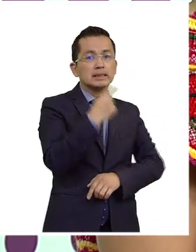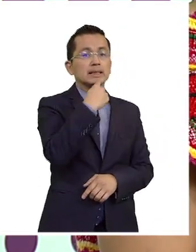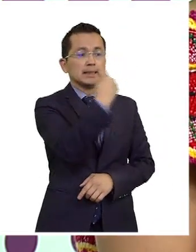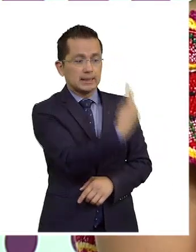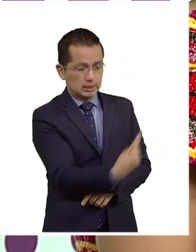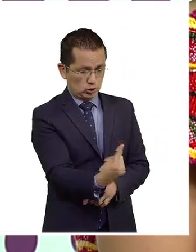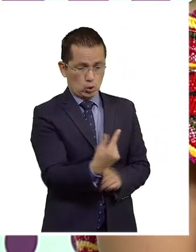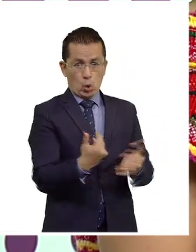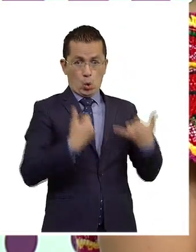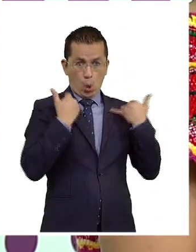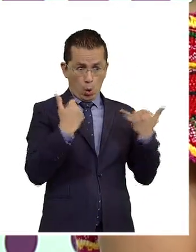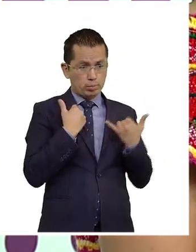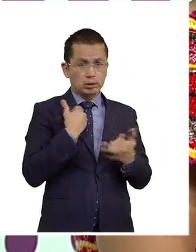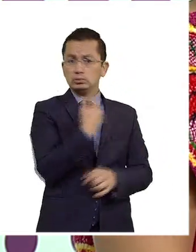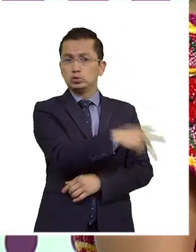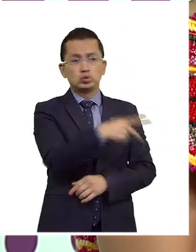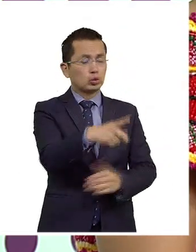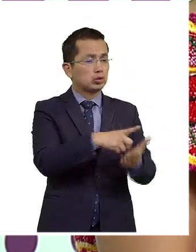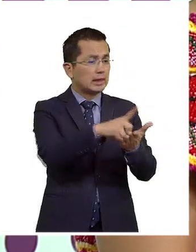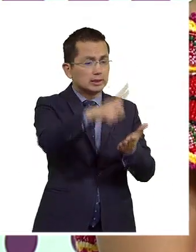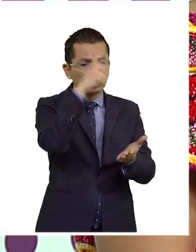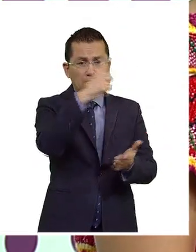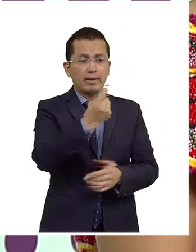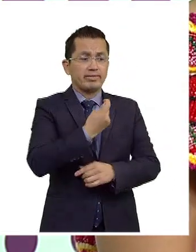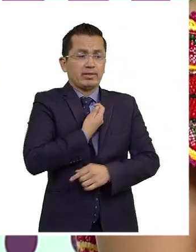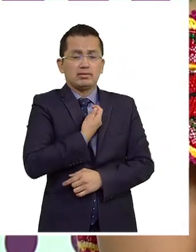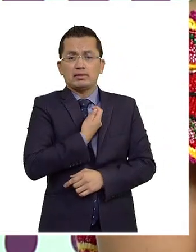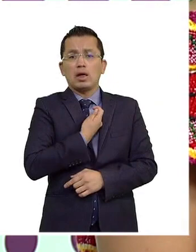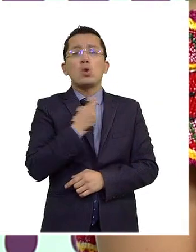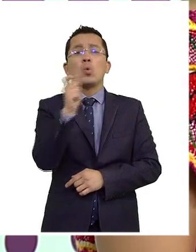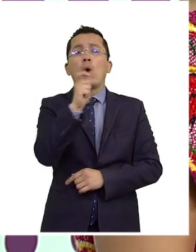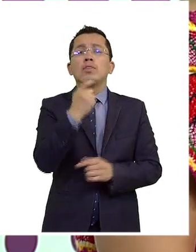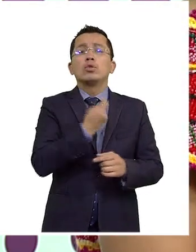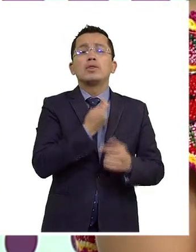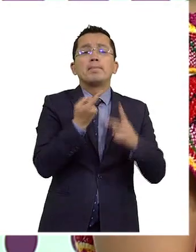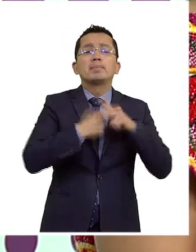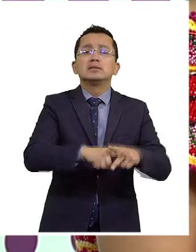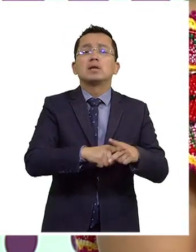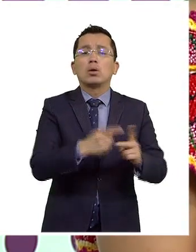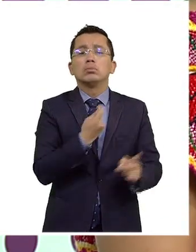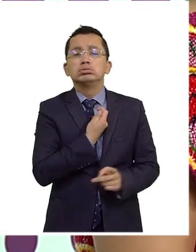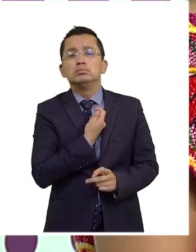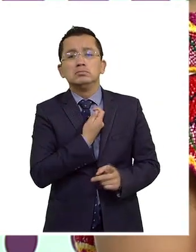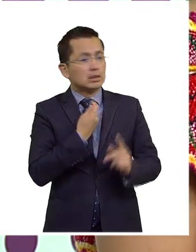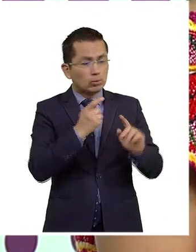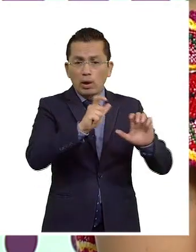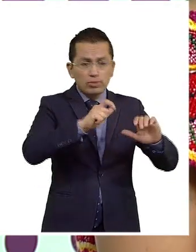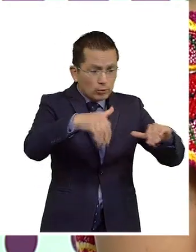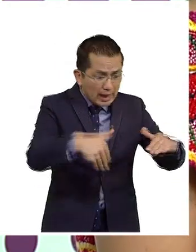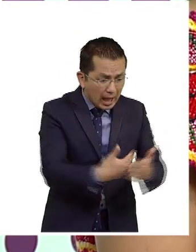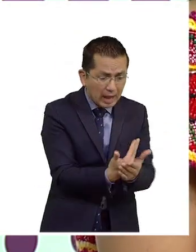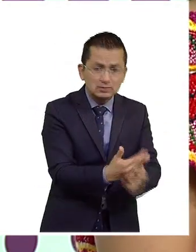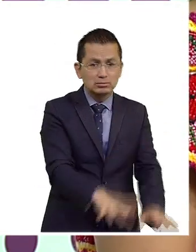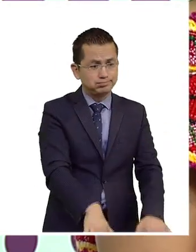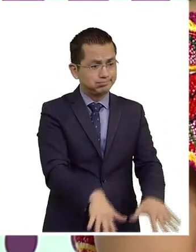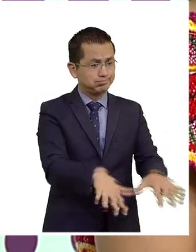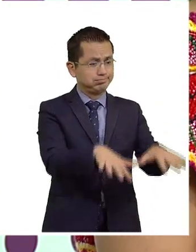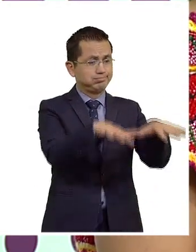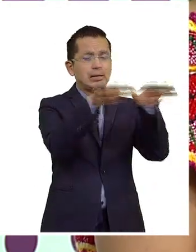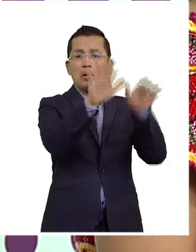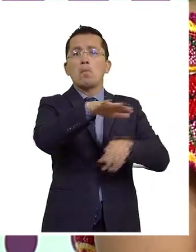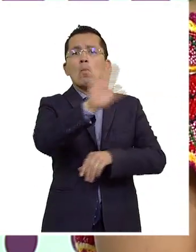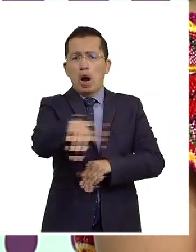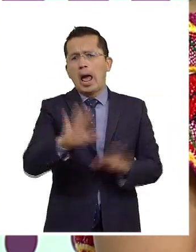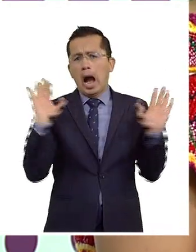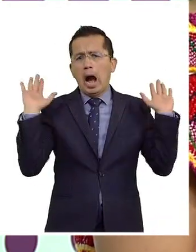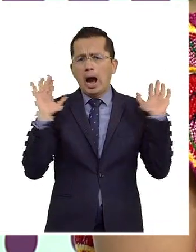persona tiene identidad desde el momento del nacimiento hasta el momento de la muerte. Claro. Entonces no puede quedarse, si alguien se identifica con